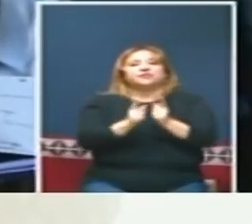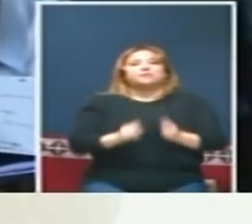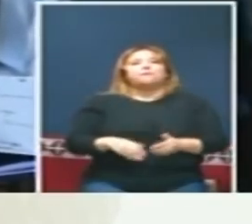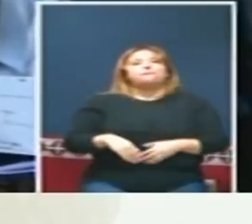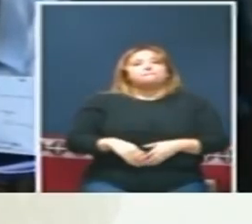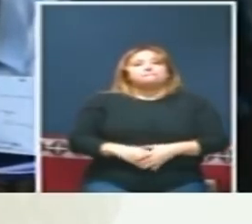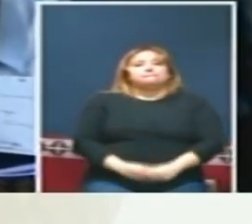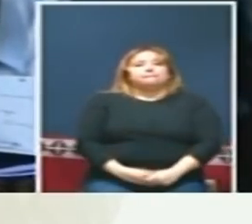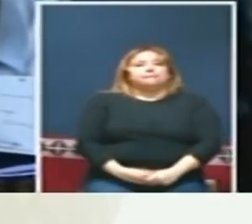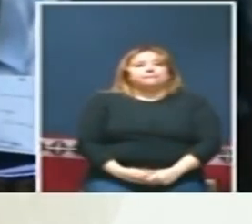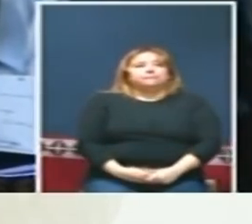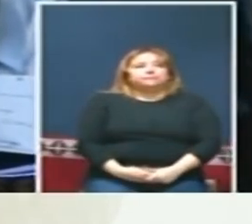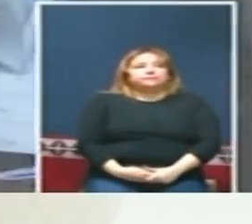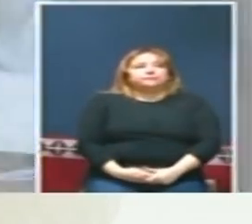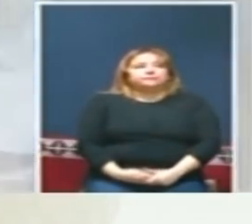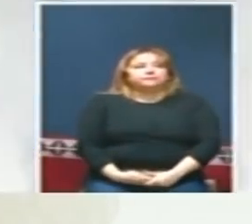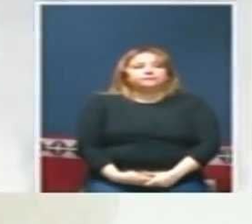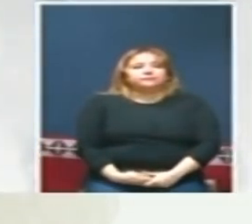Muria.